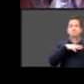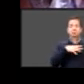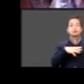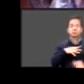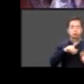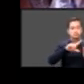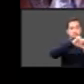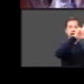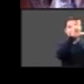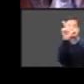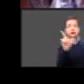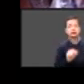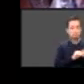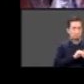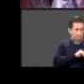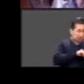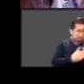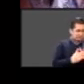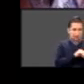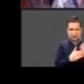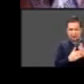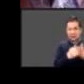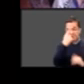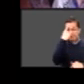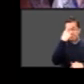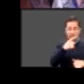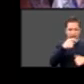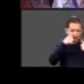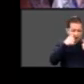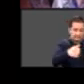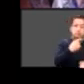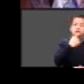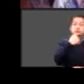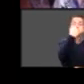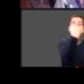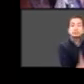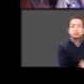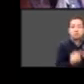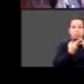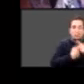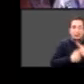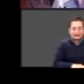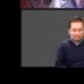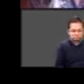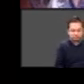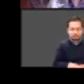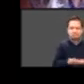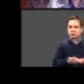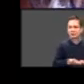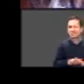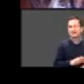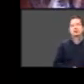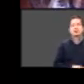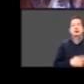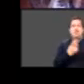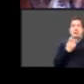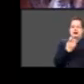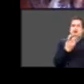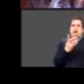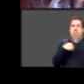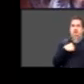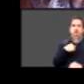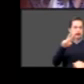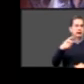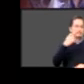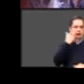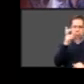a la primera infancia y aquí quiero enfatizar y reconocer todo el trabajo de coordinación